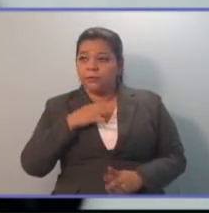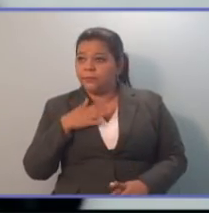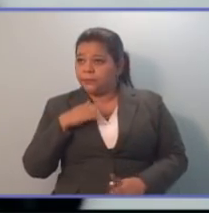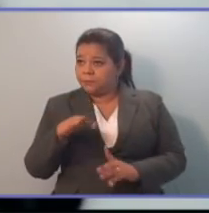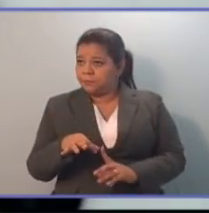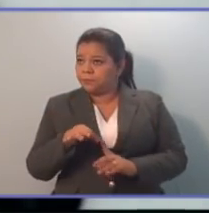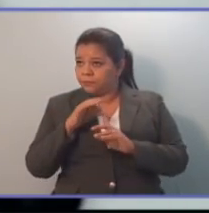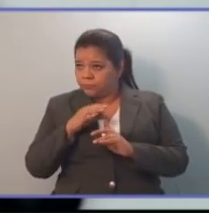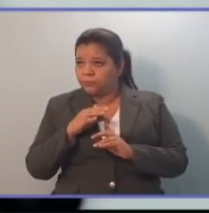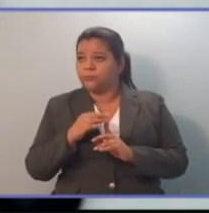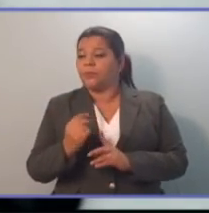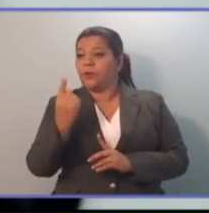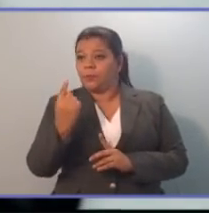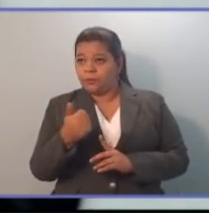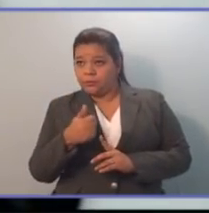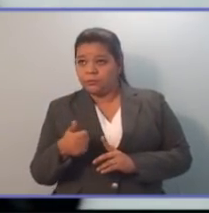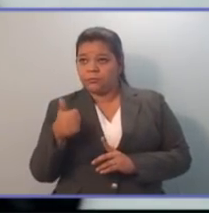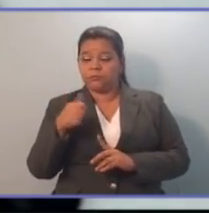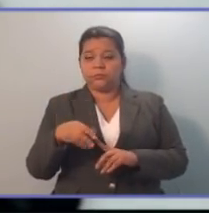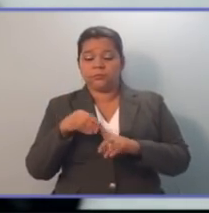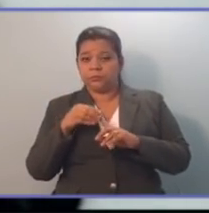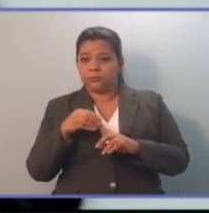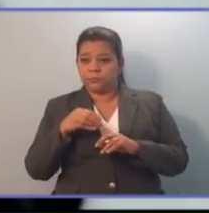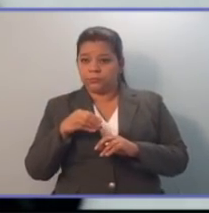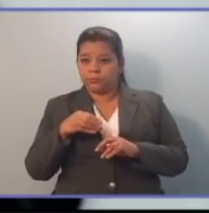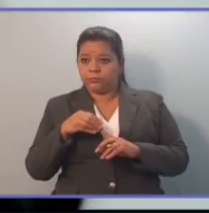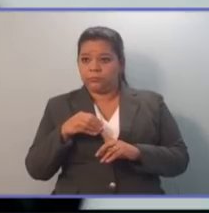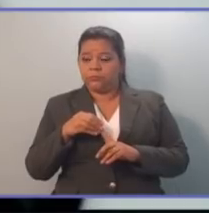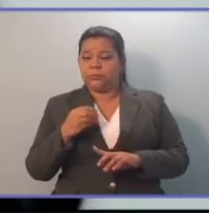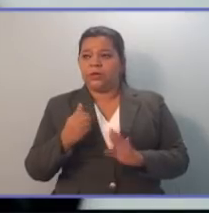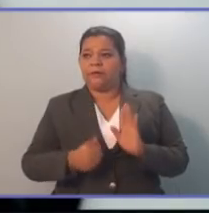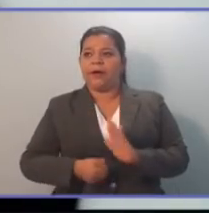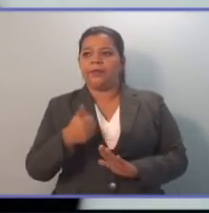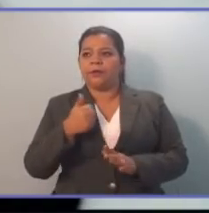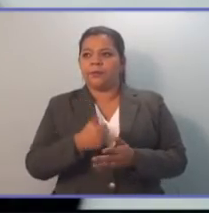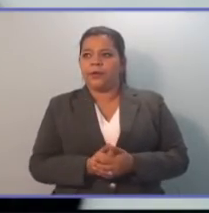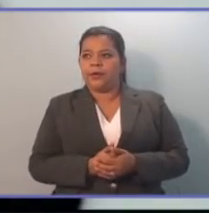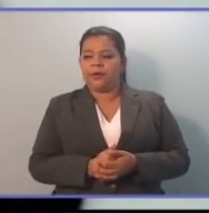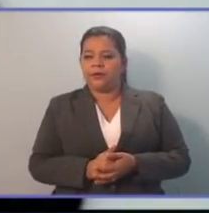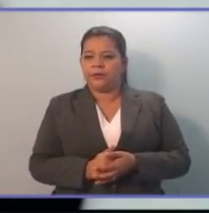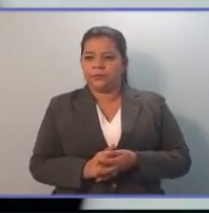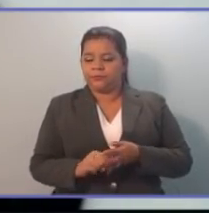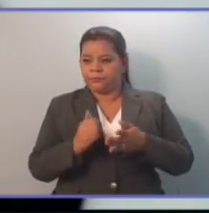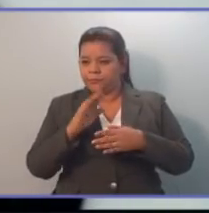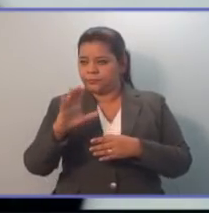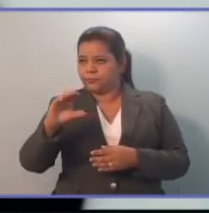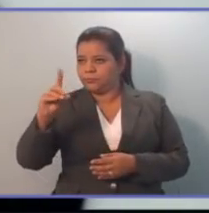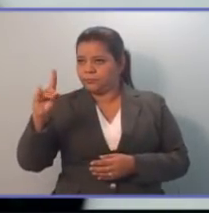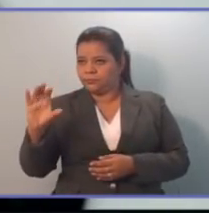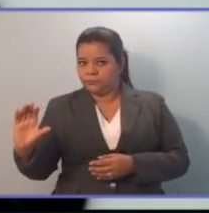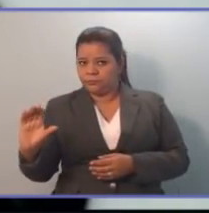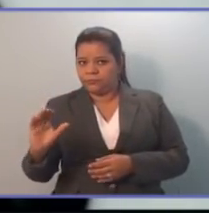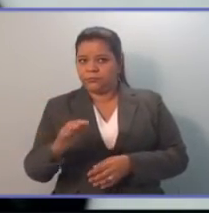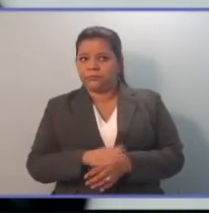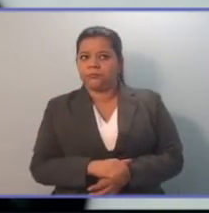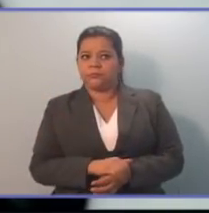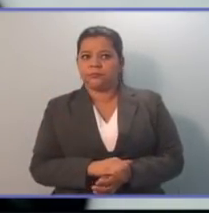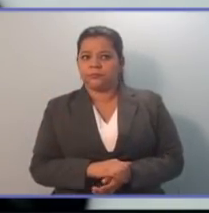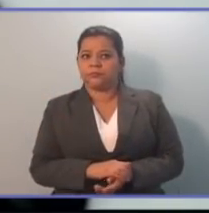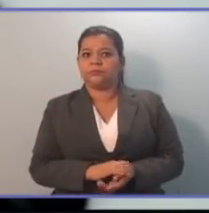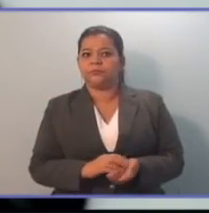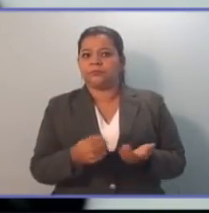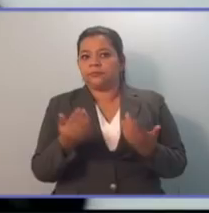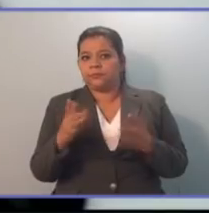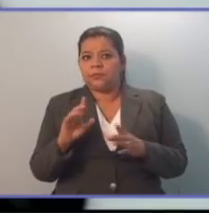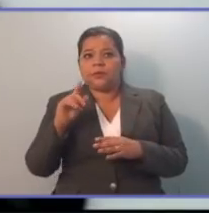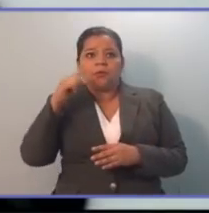a los meses como específica, pero en eso el Estado no puede absorber la Defensoría. Y de la noche